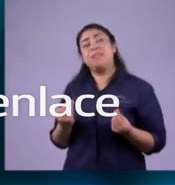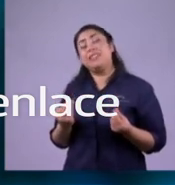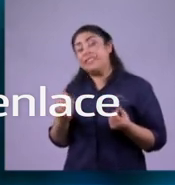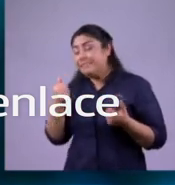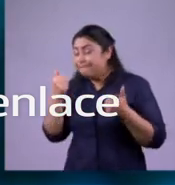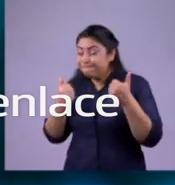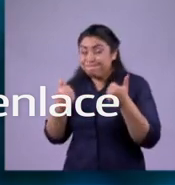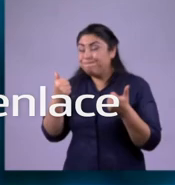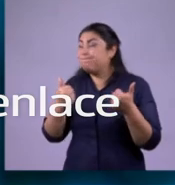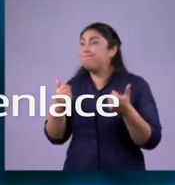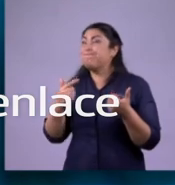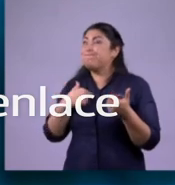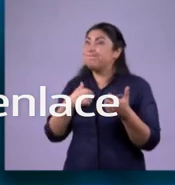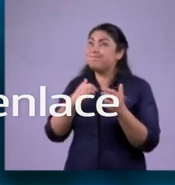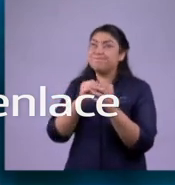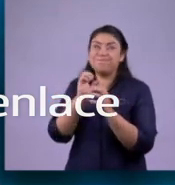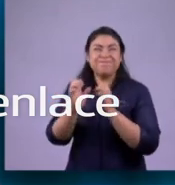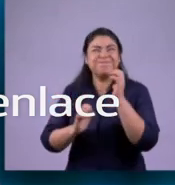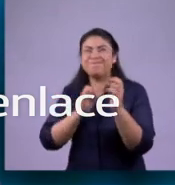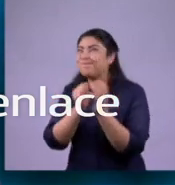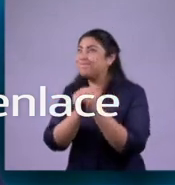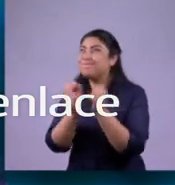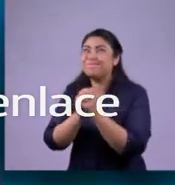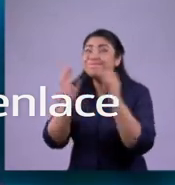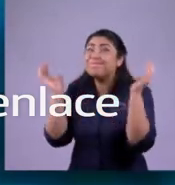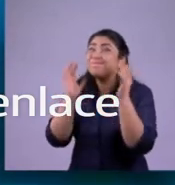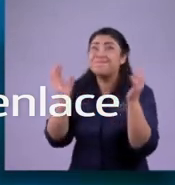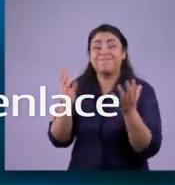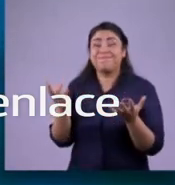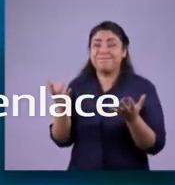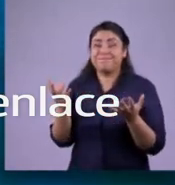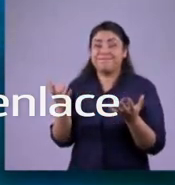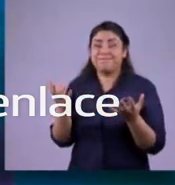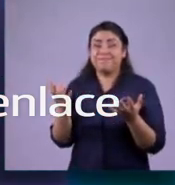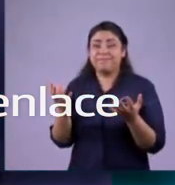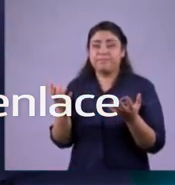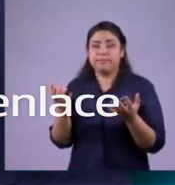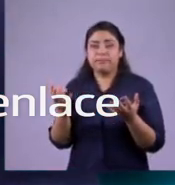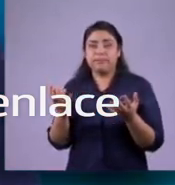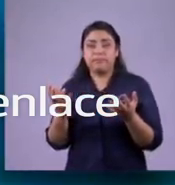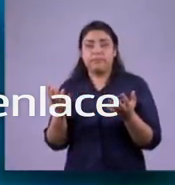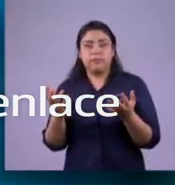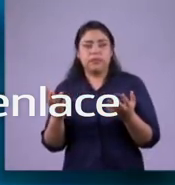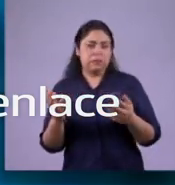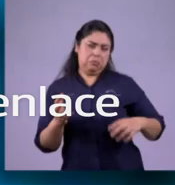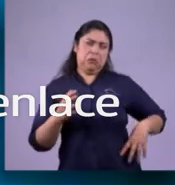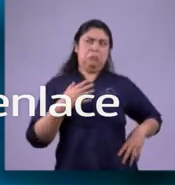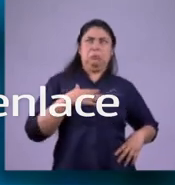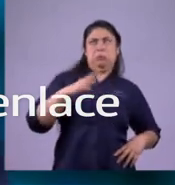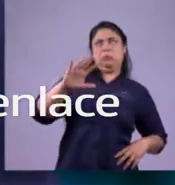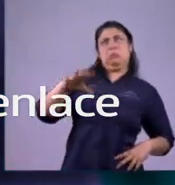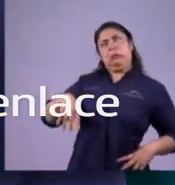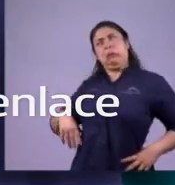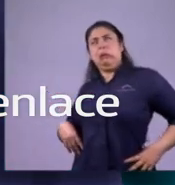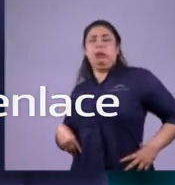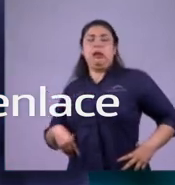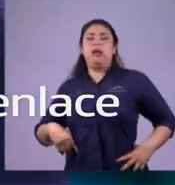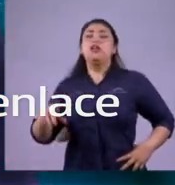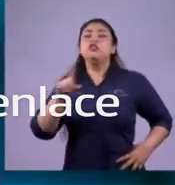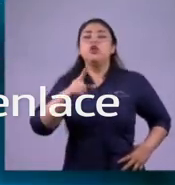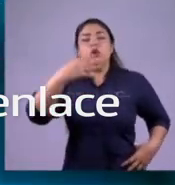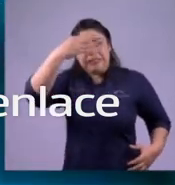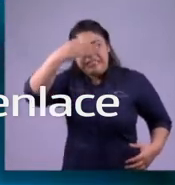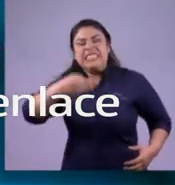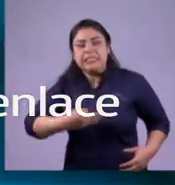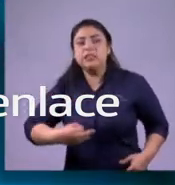estoy lleno de ansiedad dios no quiere esas personas que presumen no tenerlo él quiere gente sincera que